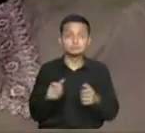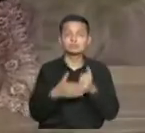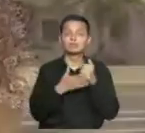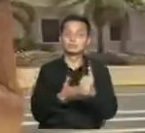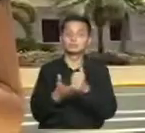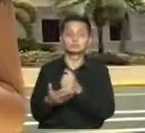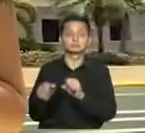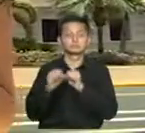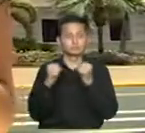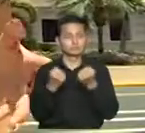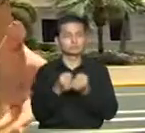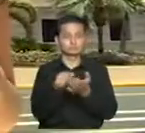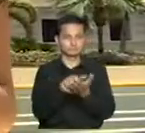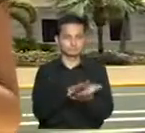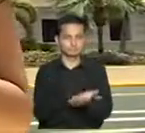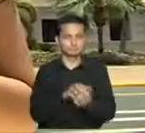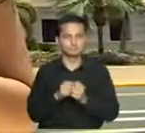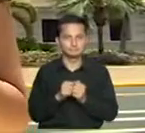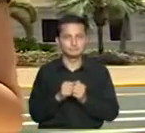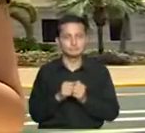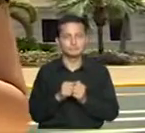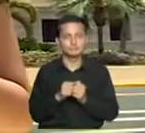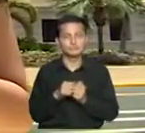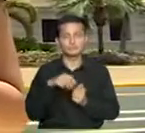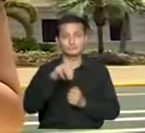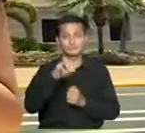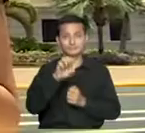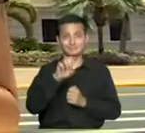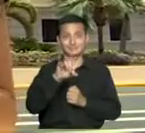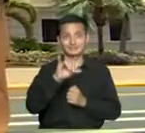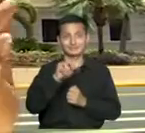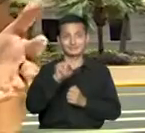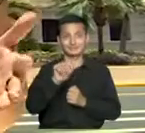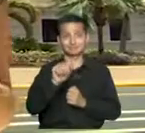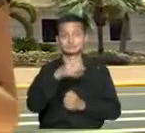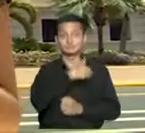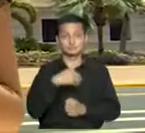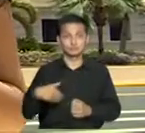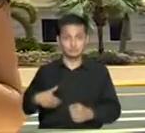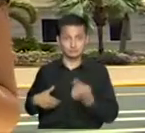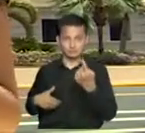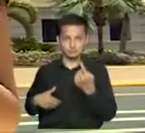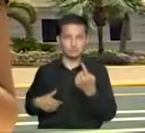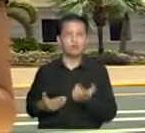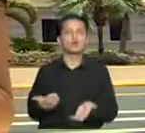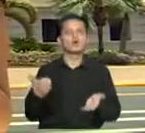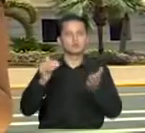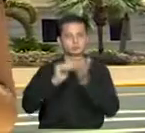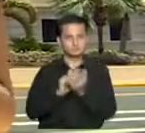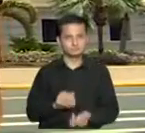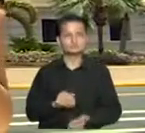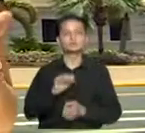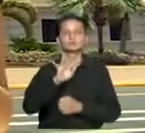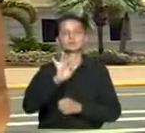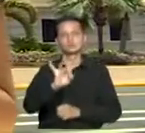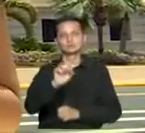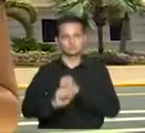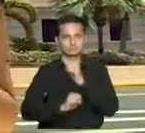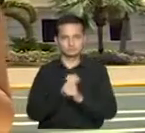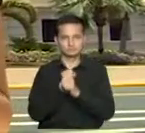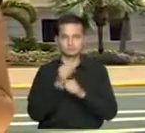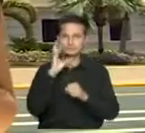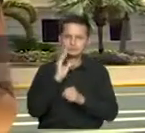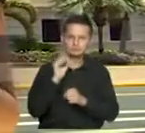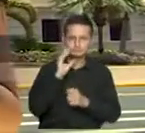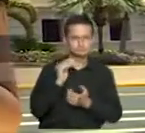pueblo. Danilo Medina asume así su segundo mandato con una gran experiencia acumulada que lo hace conocedor de